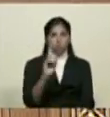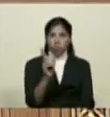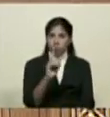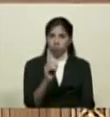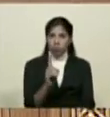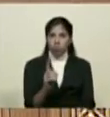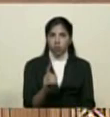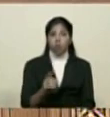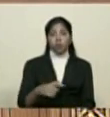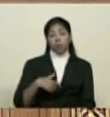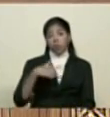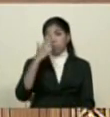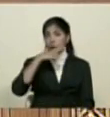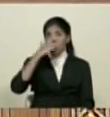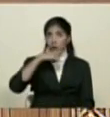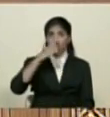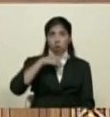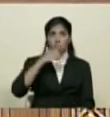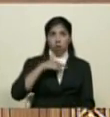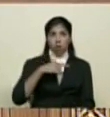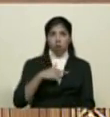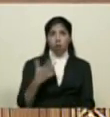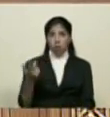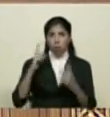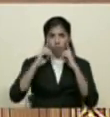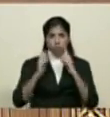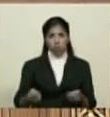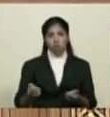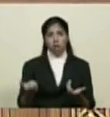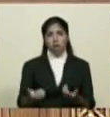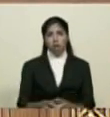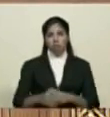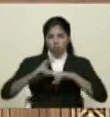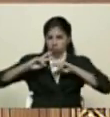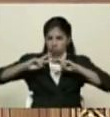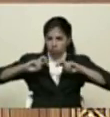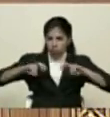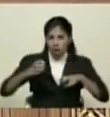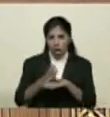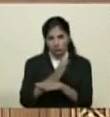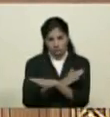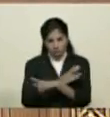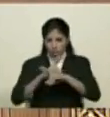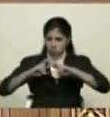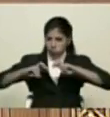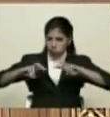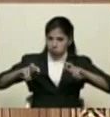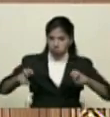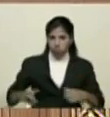comparecencias nuestras son serias, estudiadas, investigadas previamente.